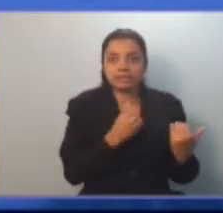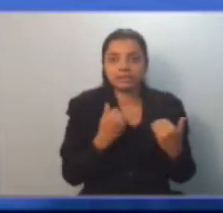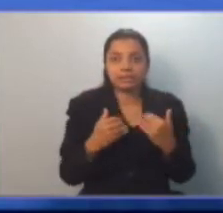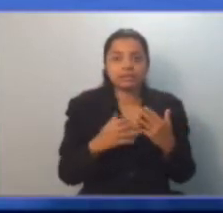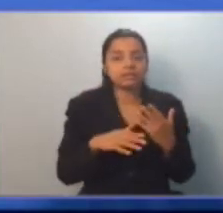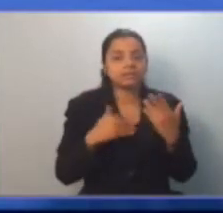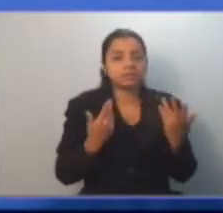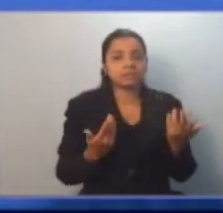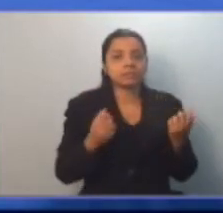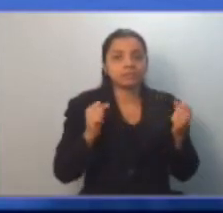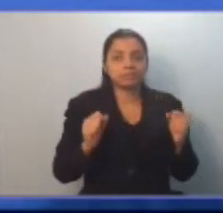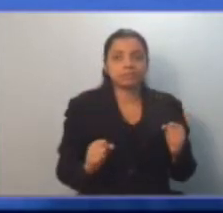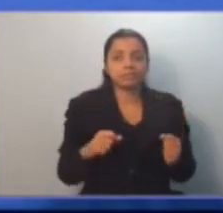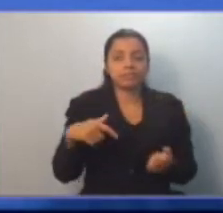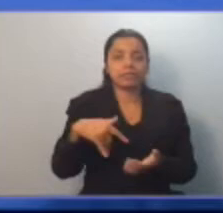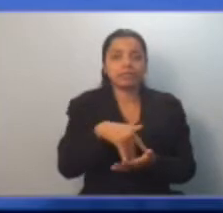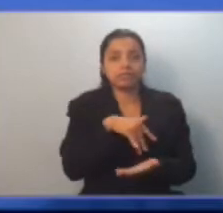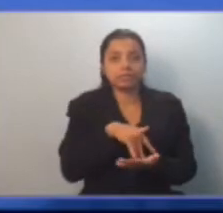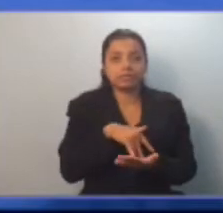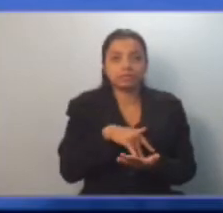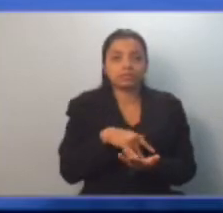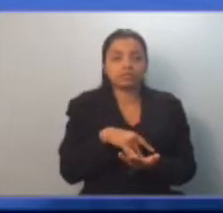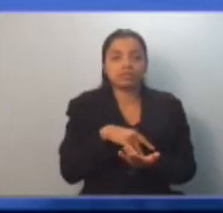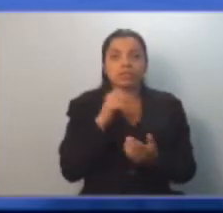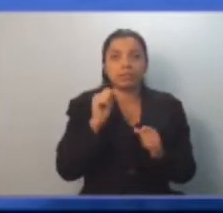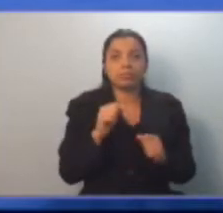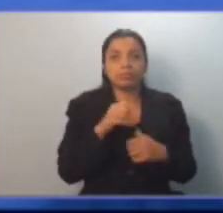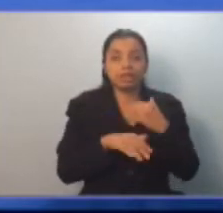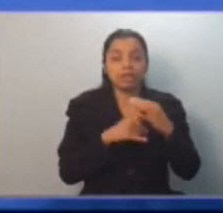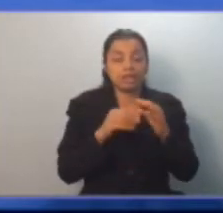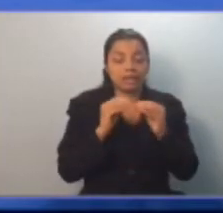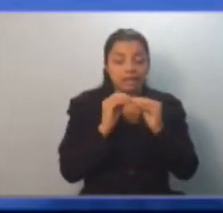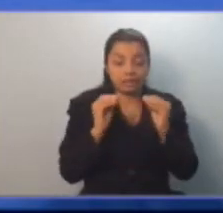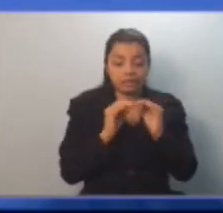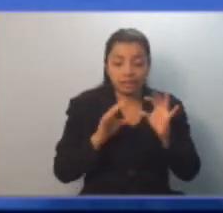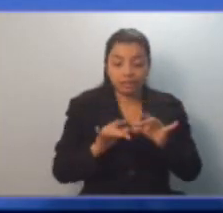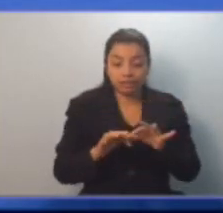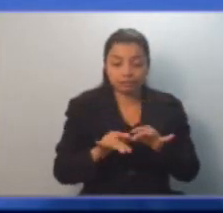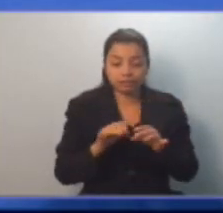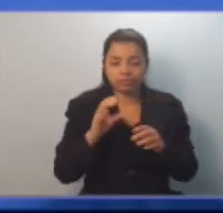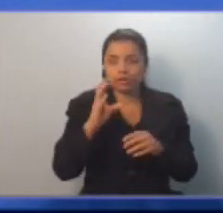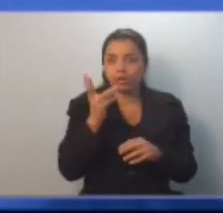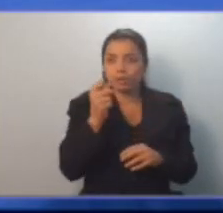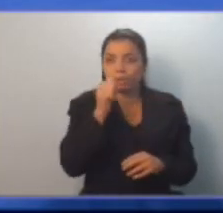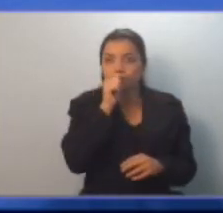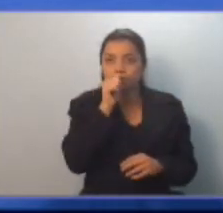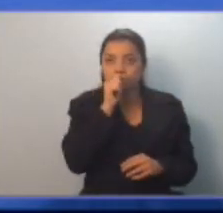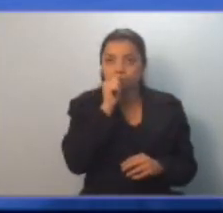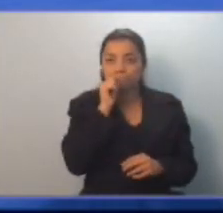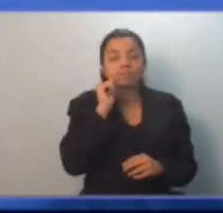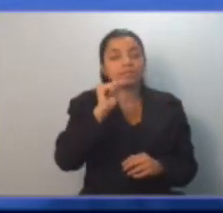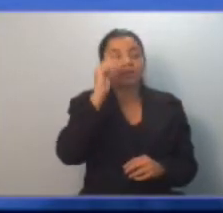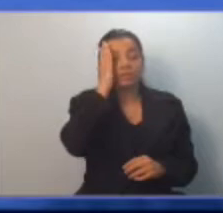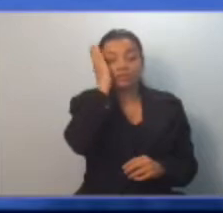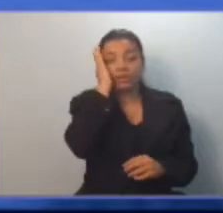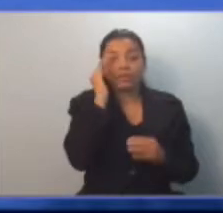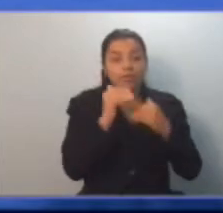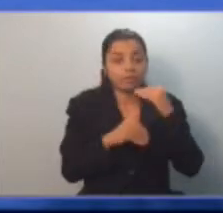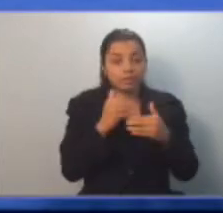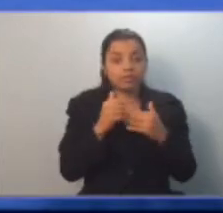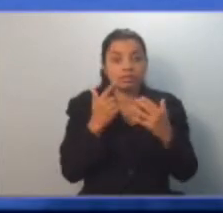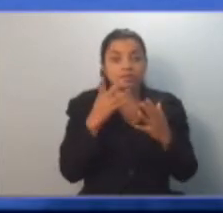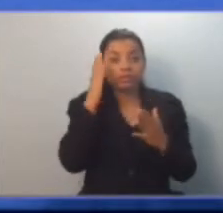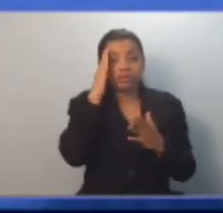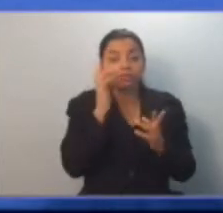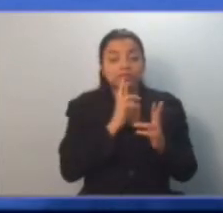los usuarios puedan tener acceso a través de la vía electrónica con una clave para que puedan saber cómo van sus procesos y si se han resuelto